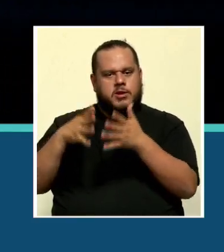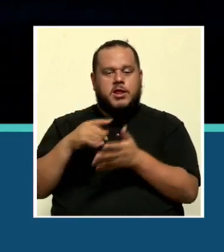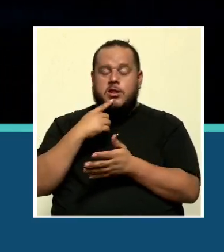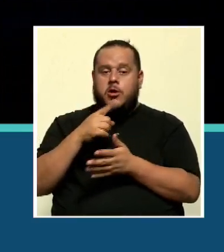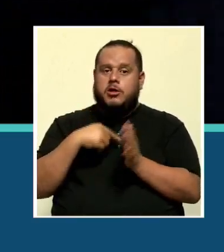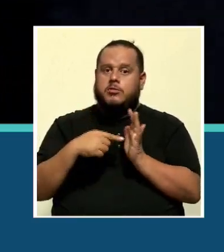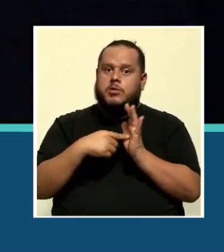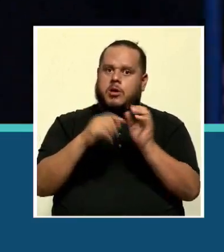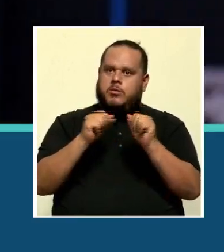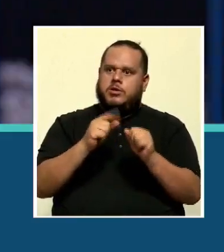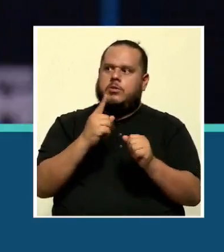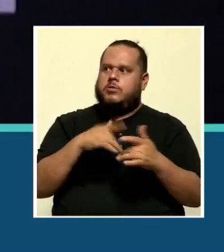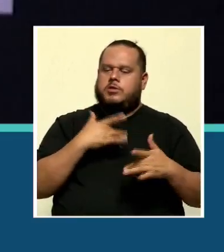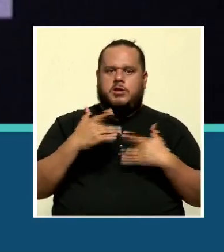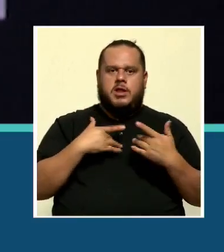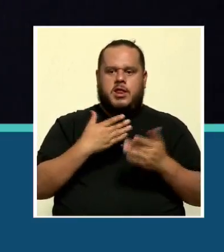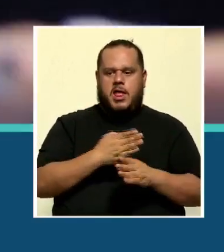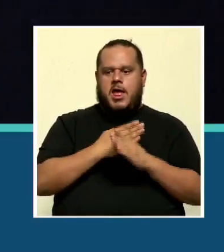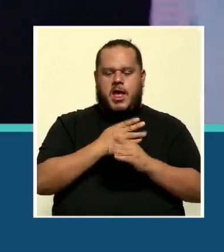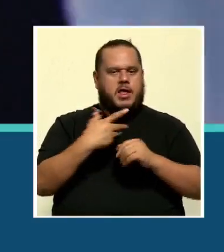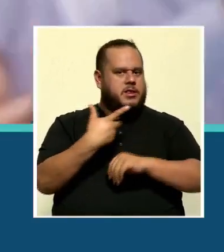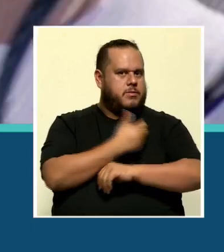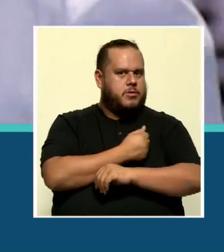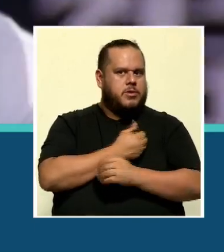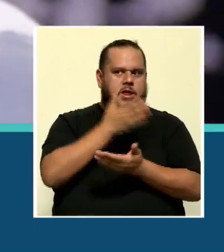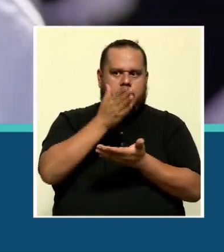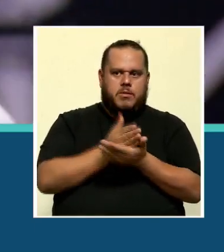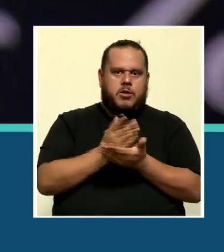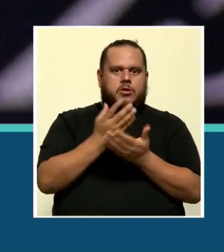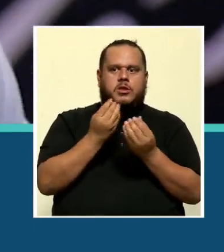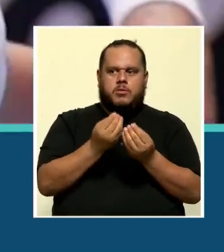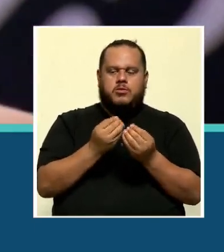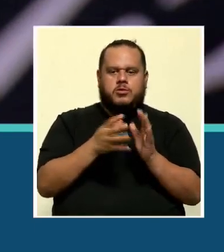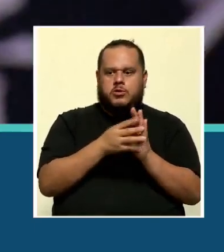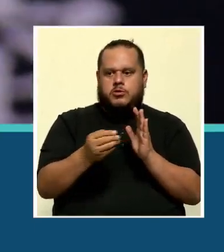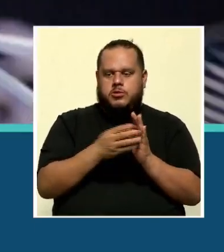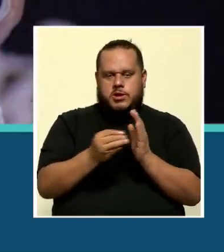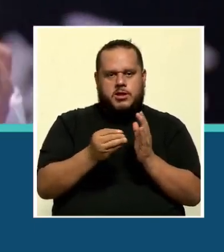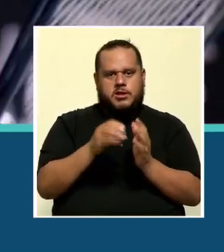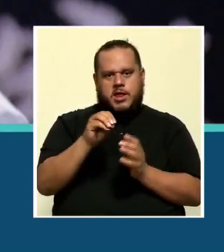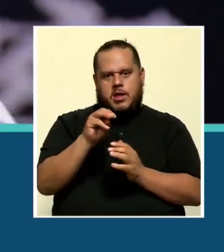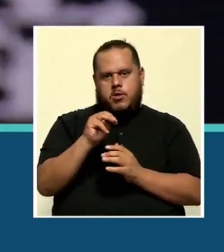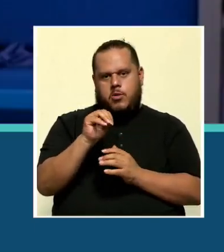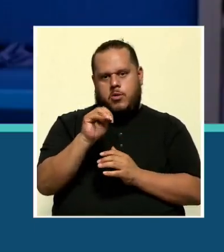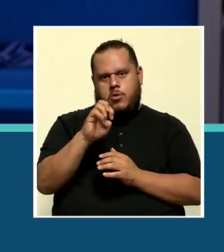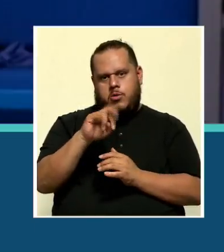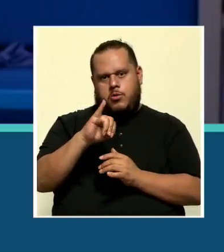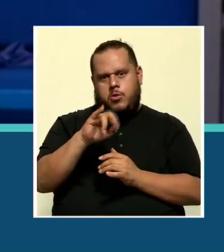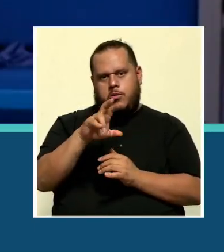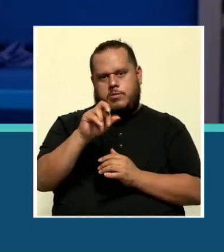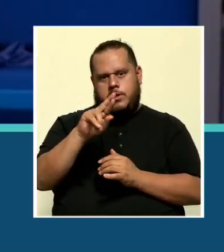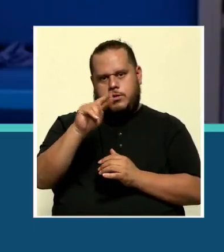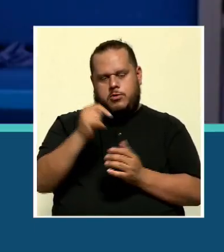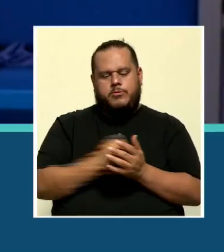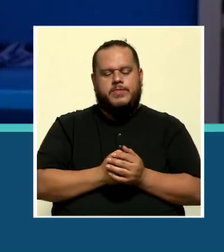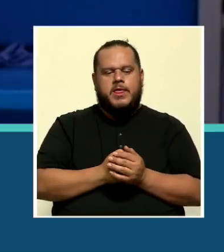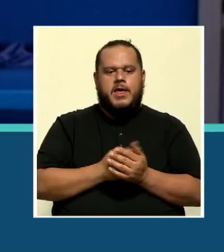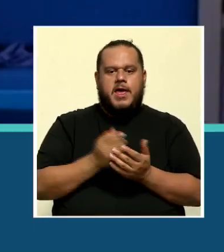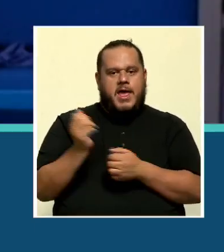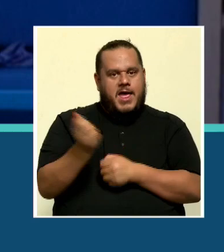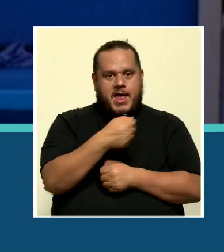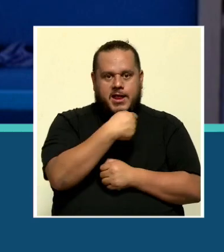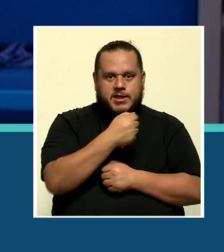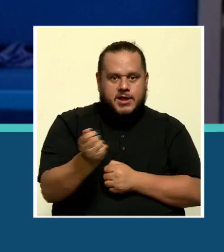podía desatar un sentimiento antivacunas en medio de una ola de contagios de la variante Omicron. El tenista serbio disputó